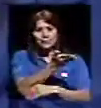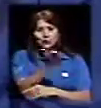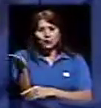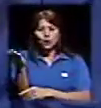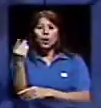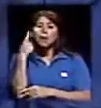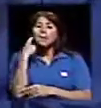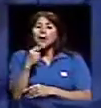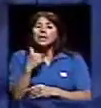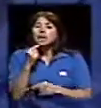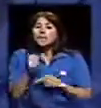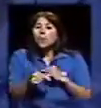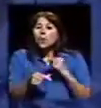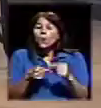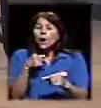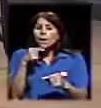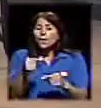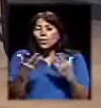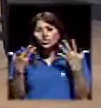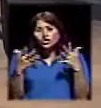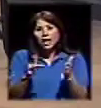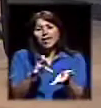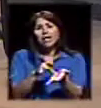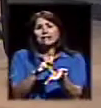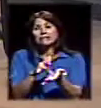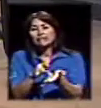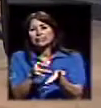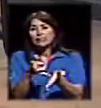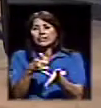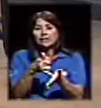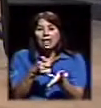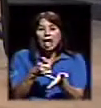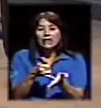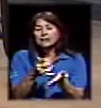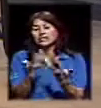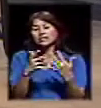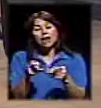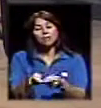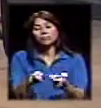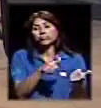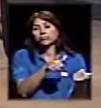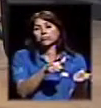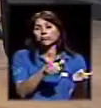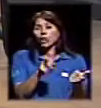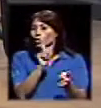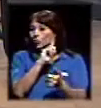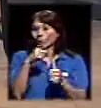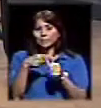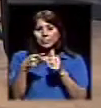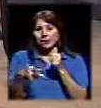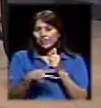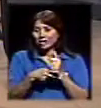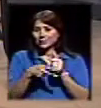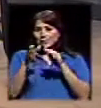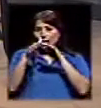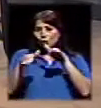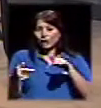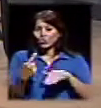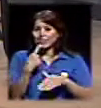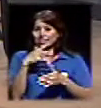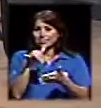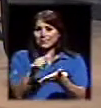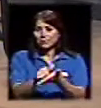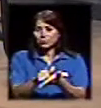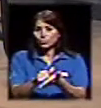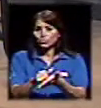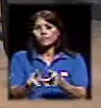gradual vayamos eliminando esas deficiencias. Y repito, no es la primera vez que la Contraloría lo menciona. Sin